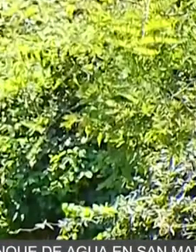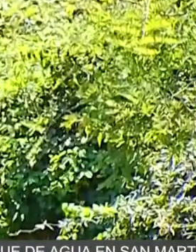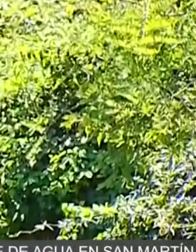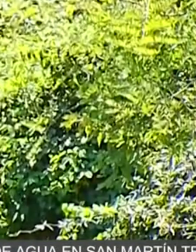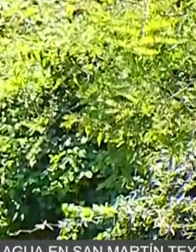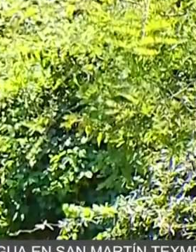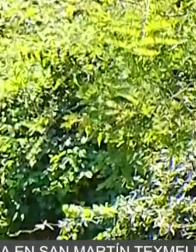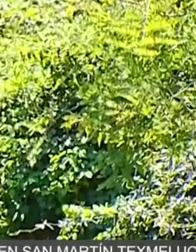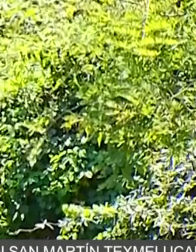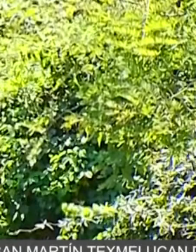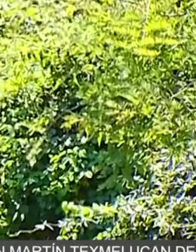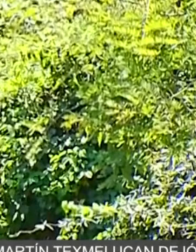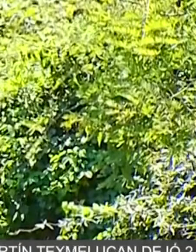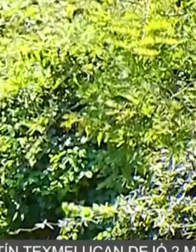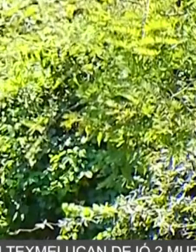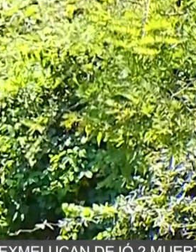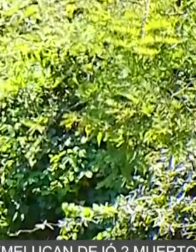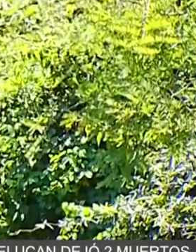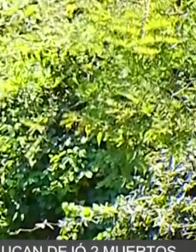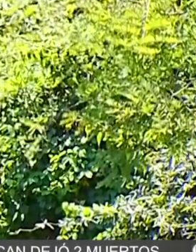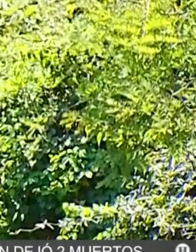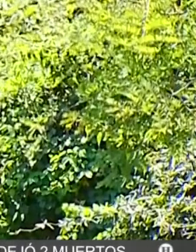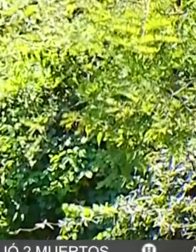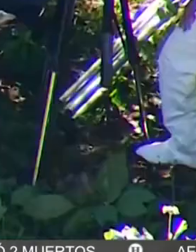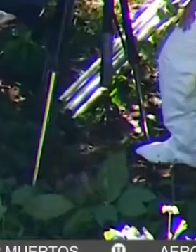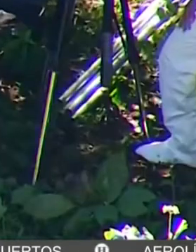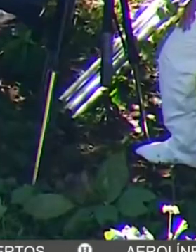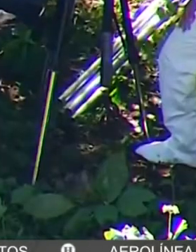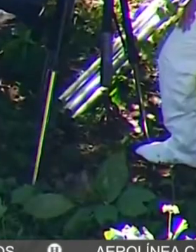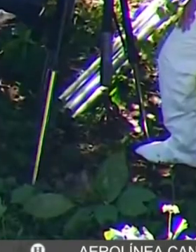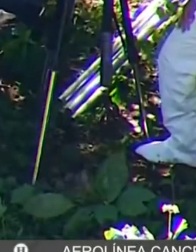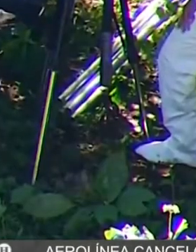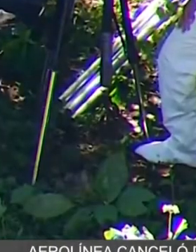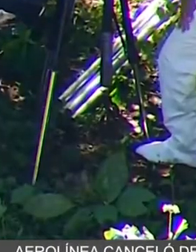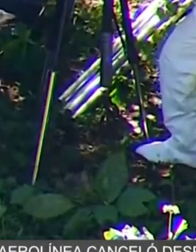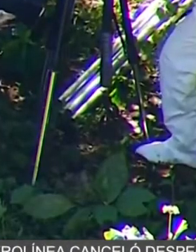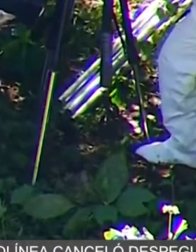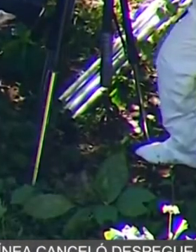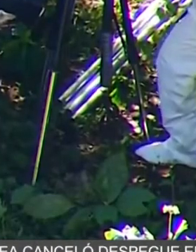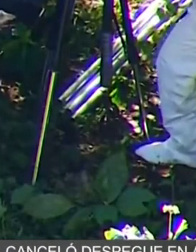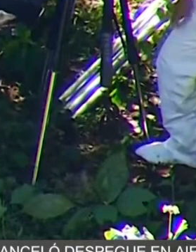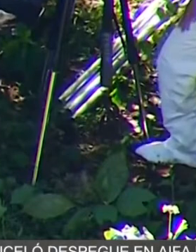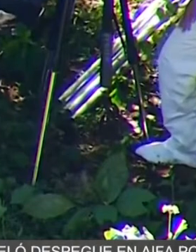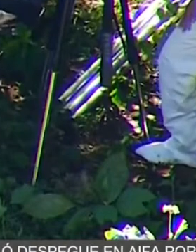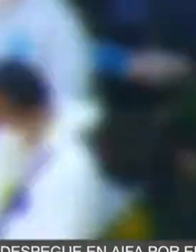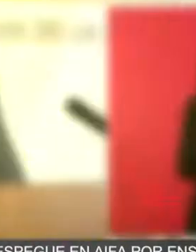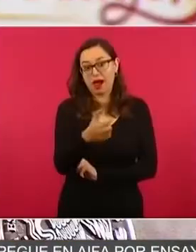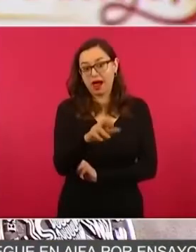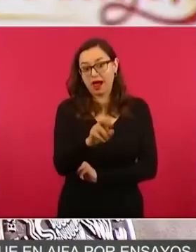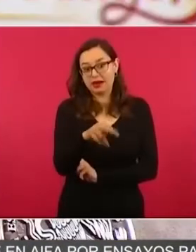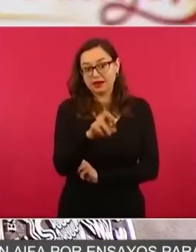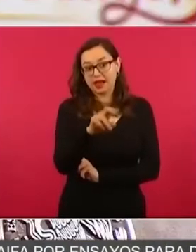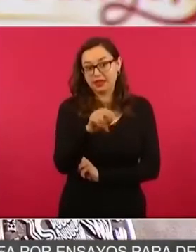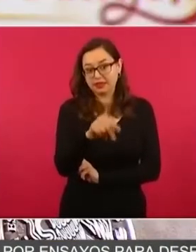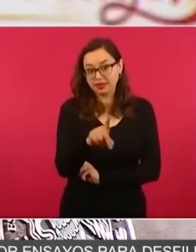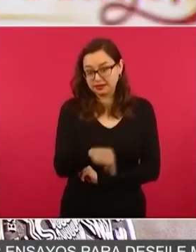señaló que José Luis Abarca fue uno de los responsables de dar la orden para desaparecer a los estudiantes en septiembre de 2014. Y a partir